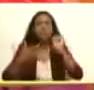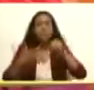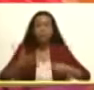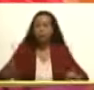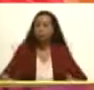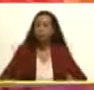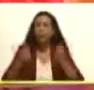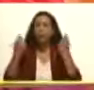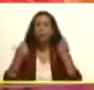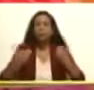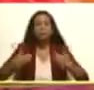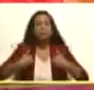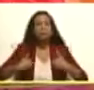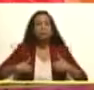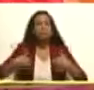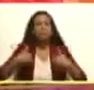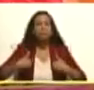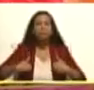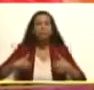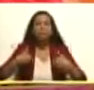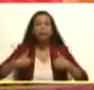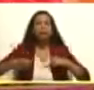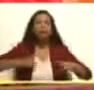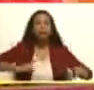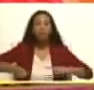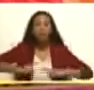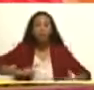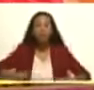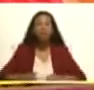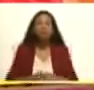impulsando, esforzándonos, coordinados con